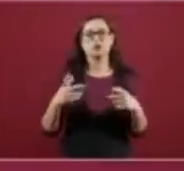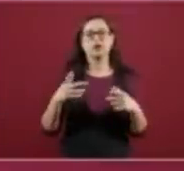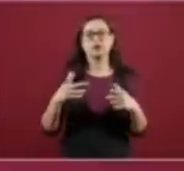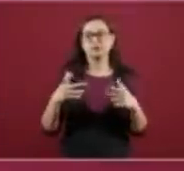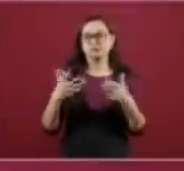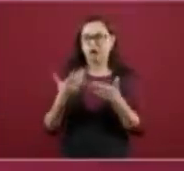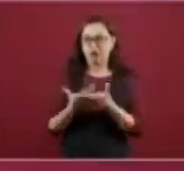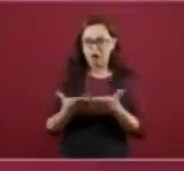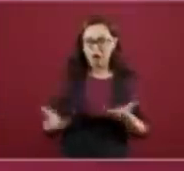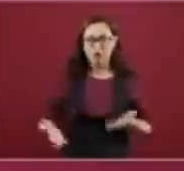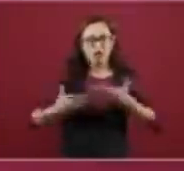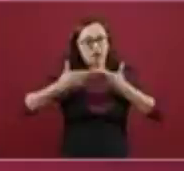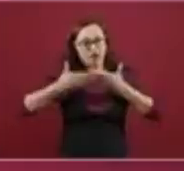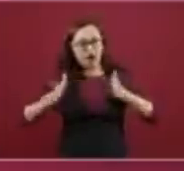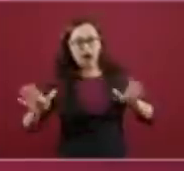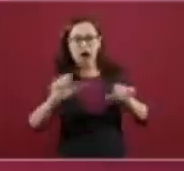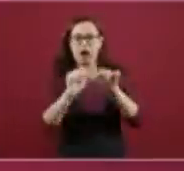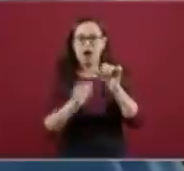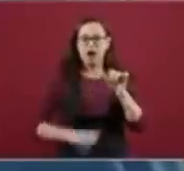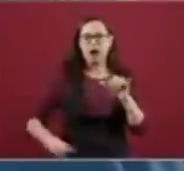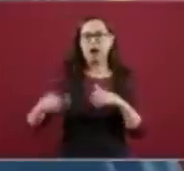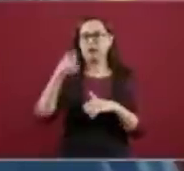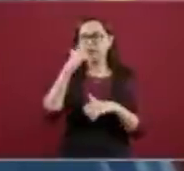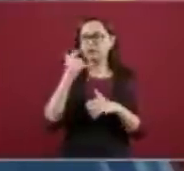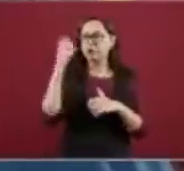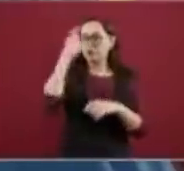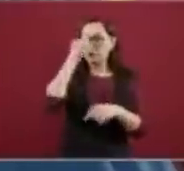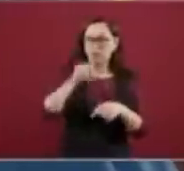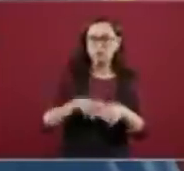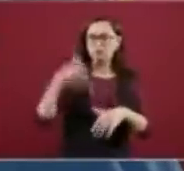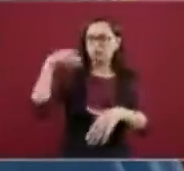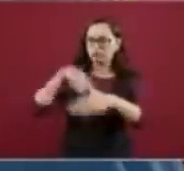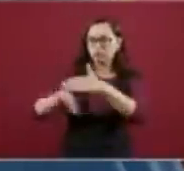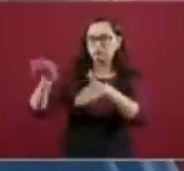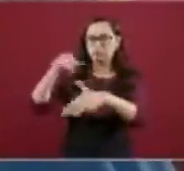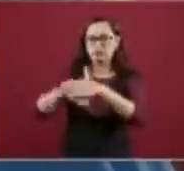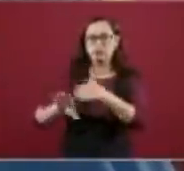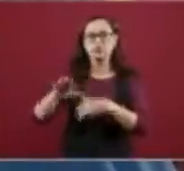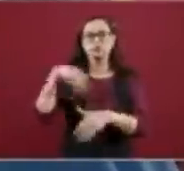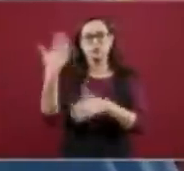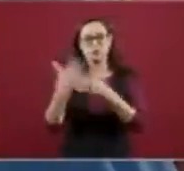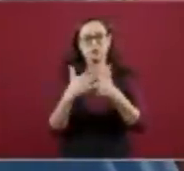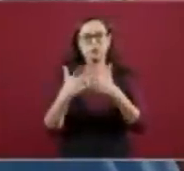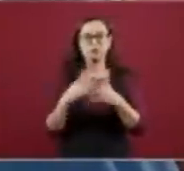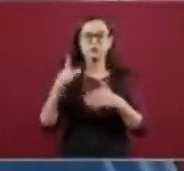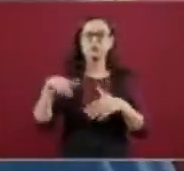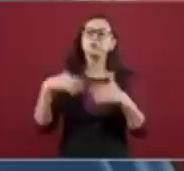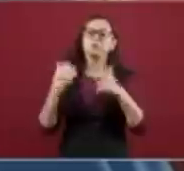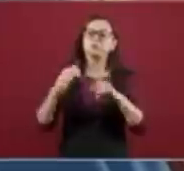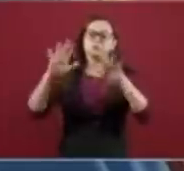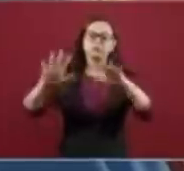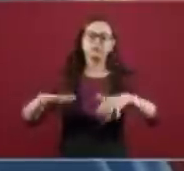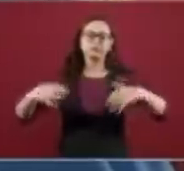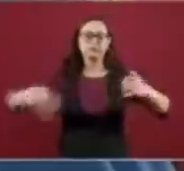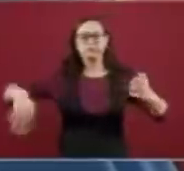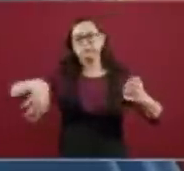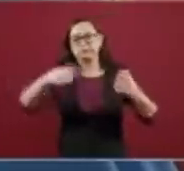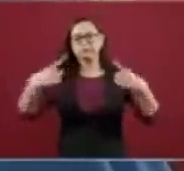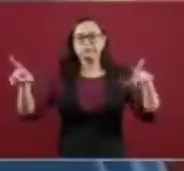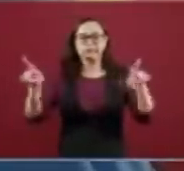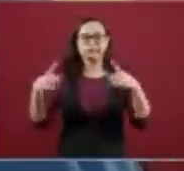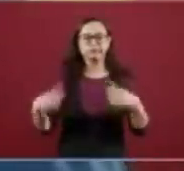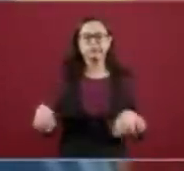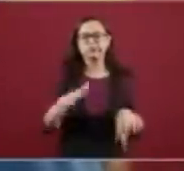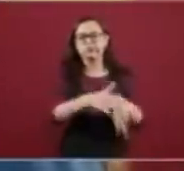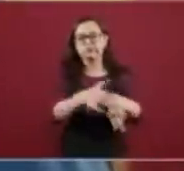al arte, a los fenómenos culturales. Será, por ejemplo, sede de la Orquesta Carlos Chávez, con una convocatoria abierta